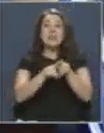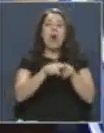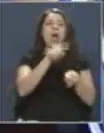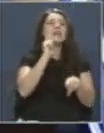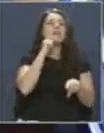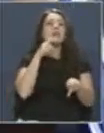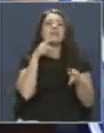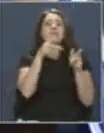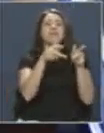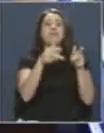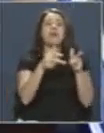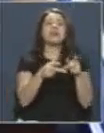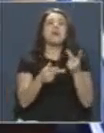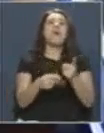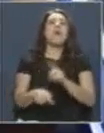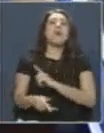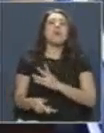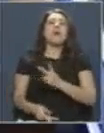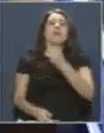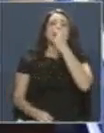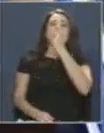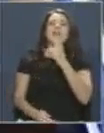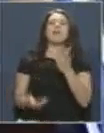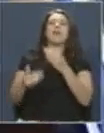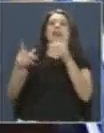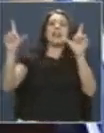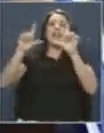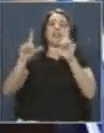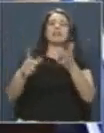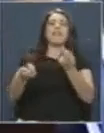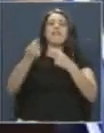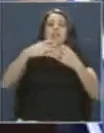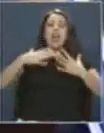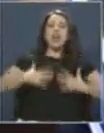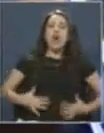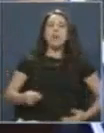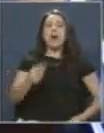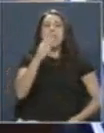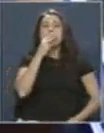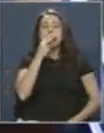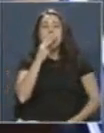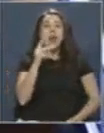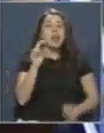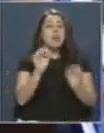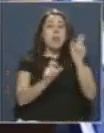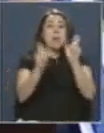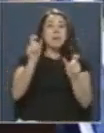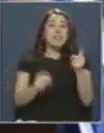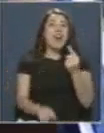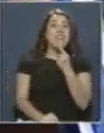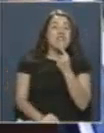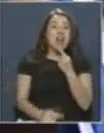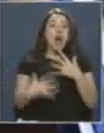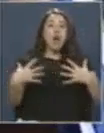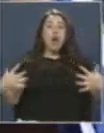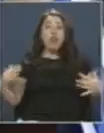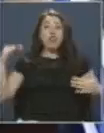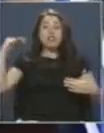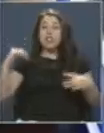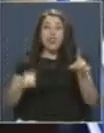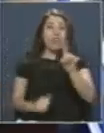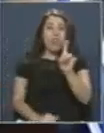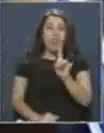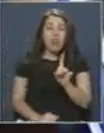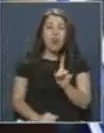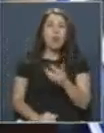se vende a través de las ventas de cigarrillos, de las ventas de ropa. O sea, no hay nadie feo, no hay nadie gordo, no hay nadie chico cuando se